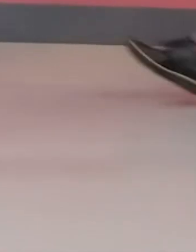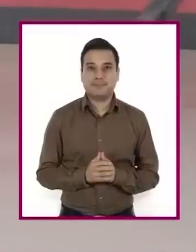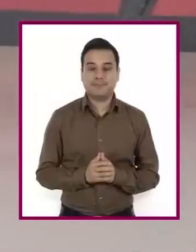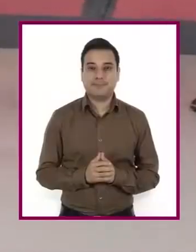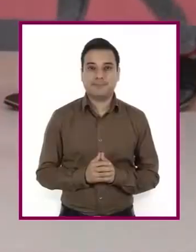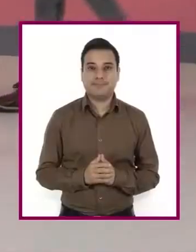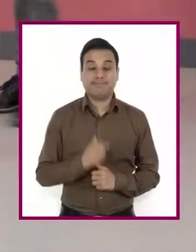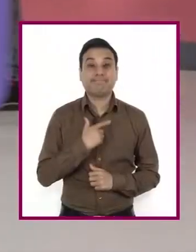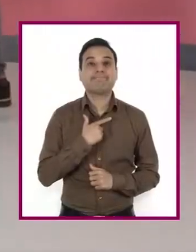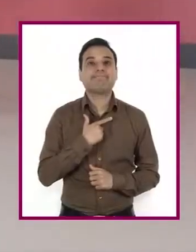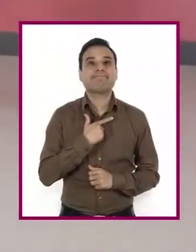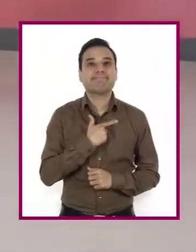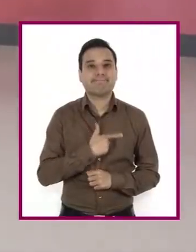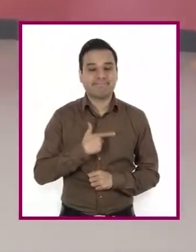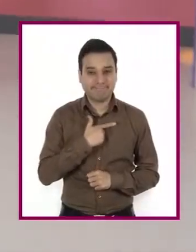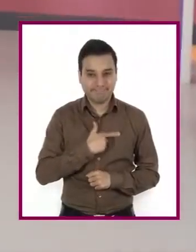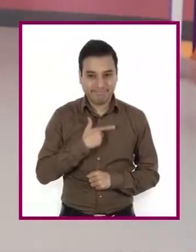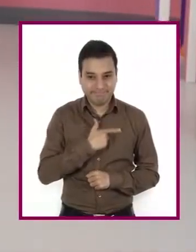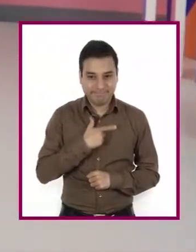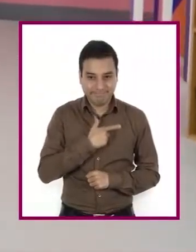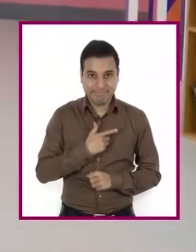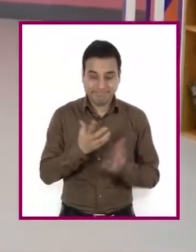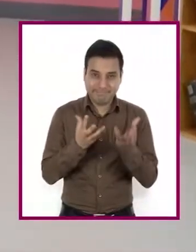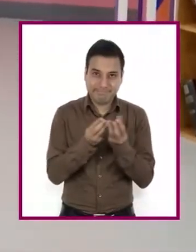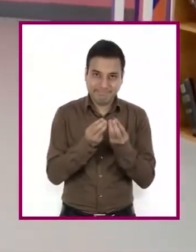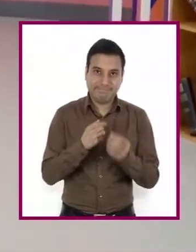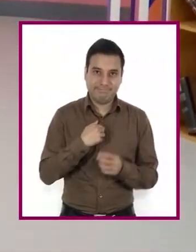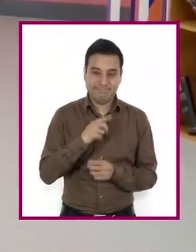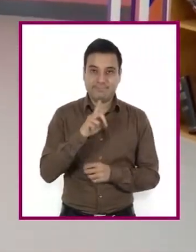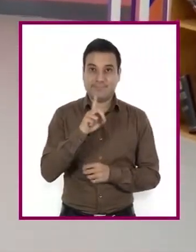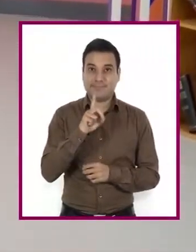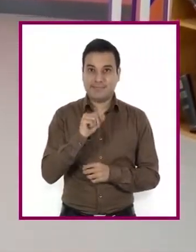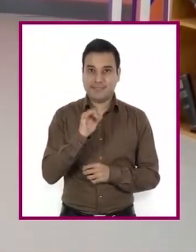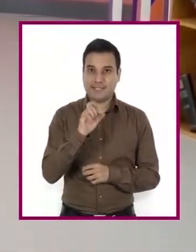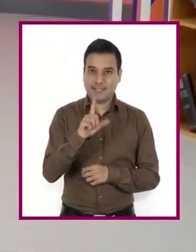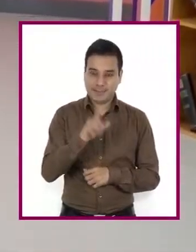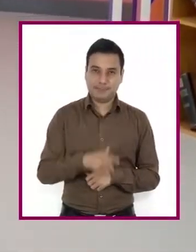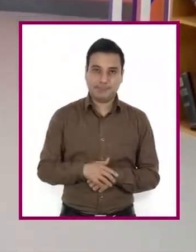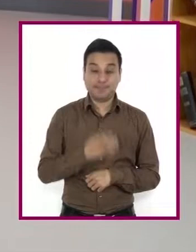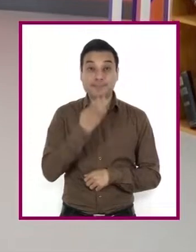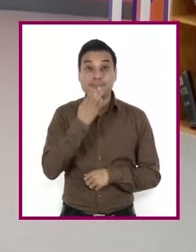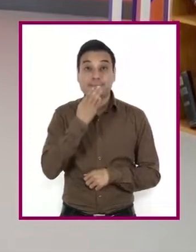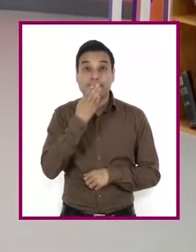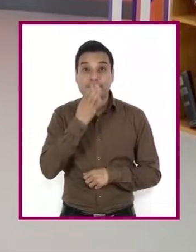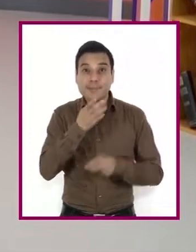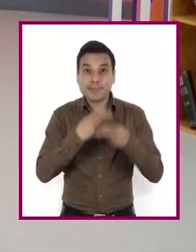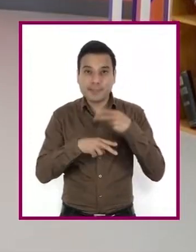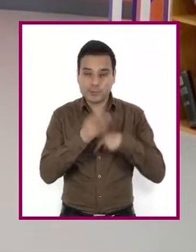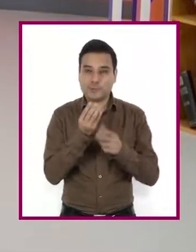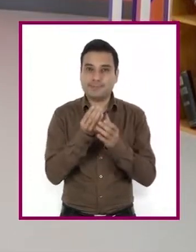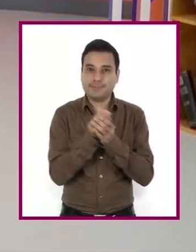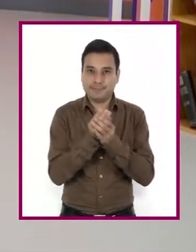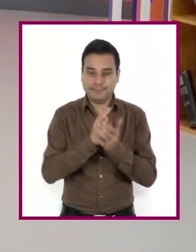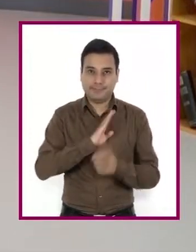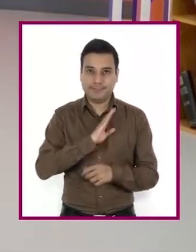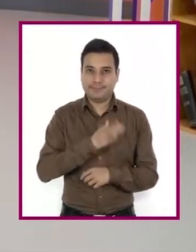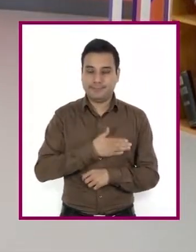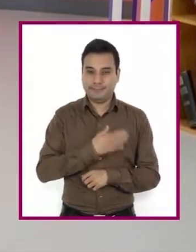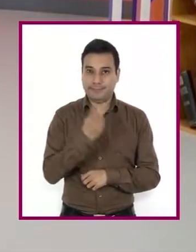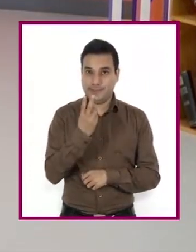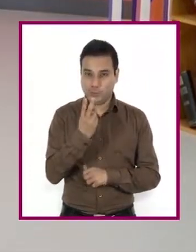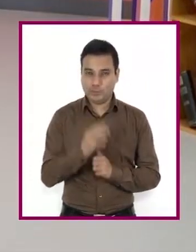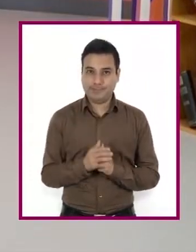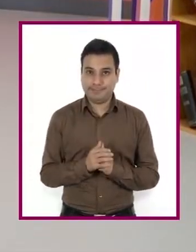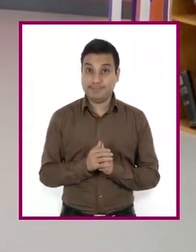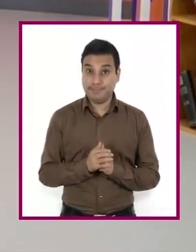Qué gusto estar nuevamente con ustedes. Soy Daniel y les doy la bienvenida a las alumnas y alumnos de lengua materna de segundo grado de secundaria. Antes de iniciar,